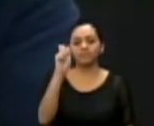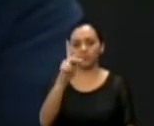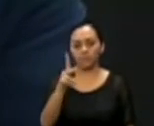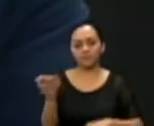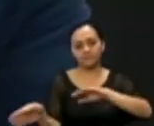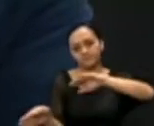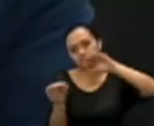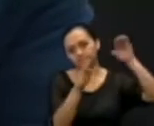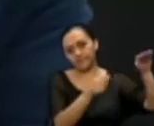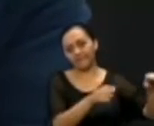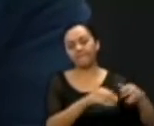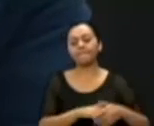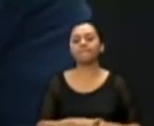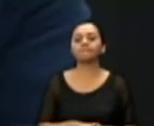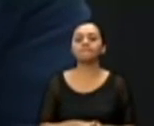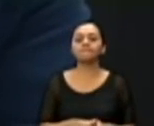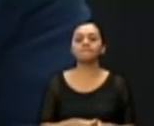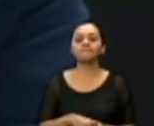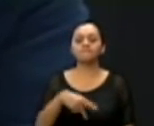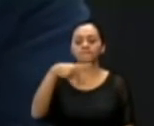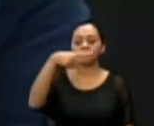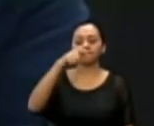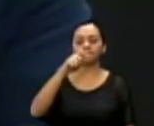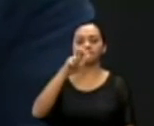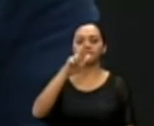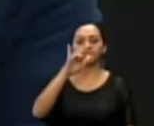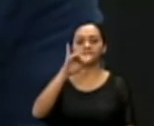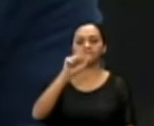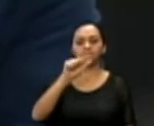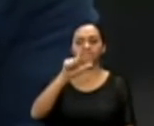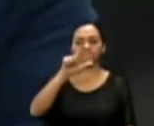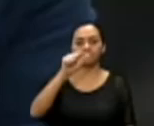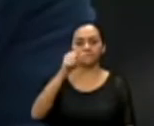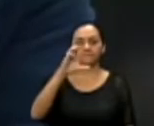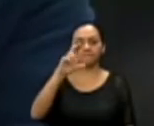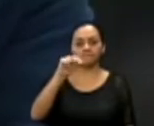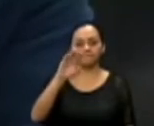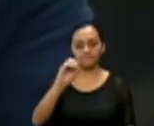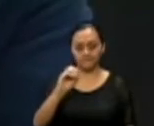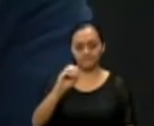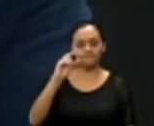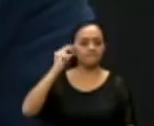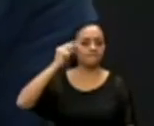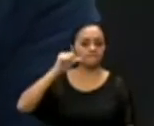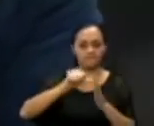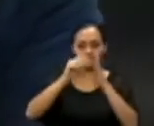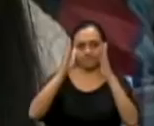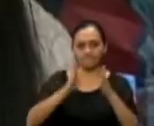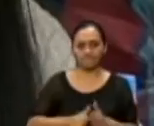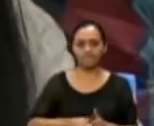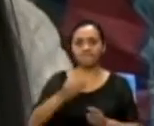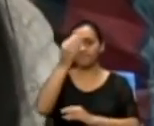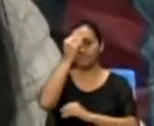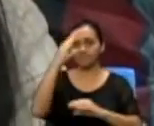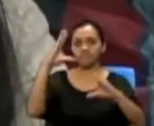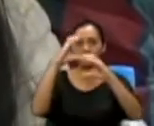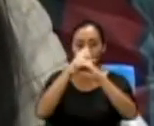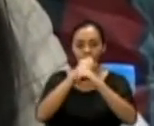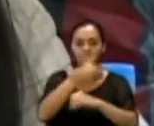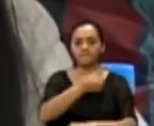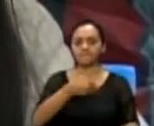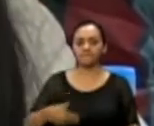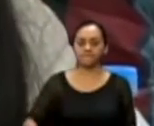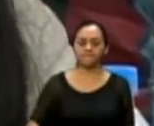señor presidente patricia lezcano por favor haga la pregunta viene por radio ciudadana adelante por favor buenas noches señor presidente